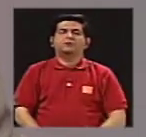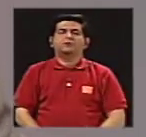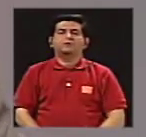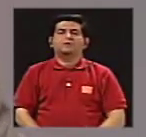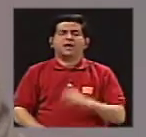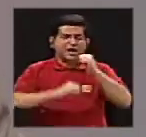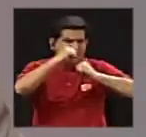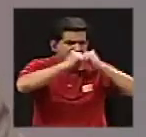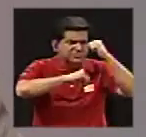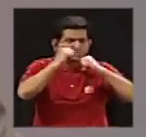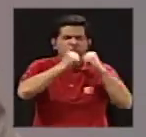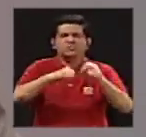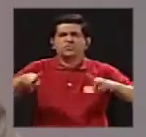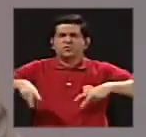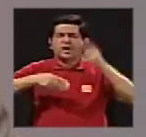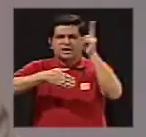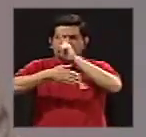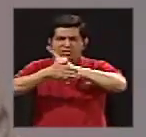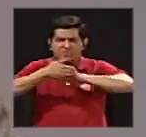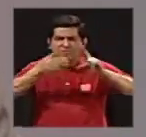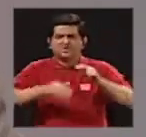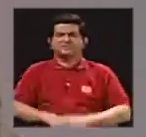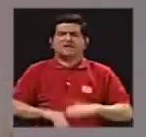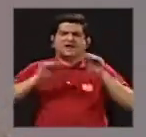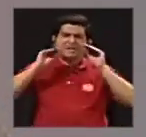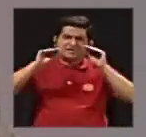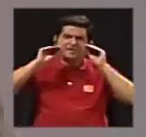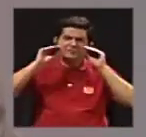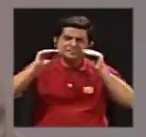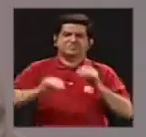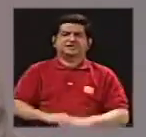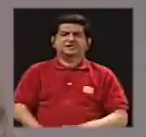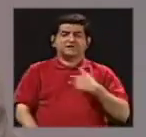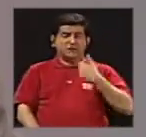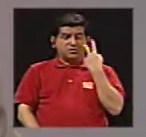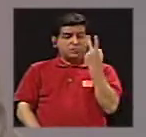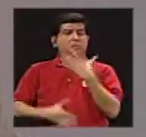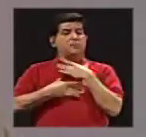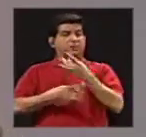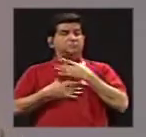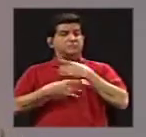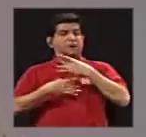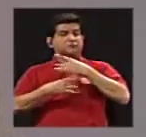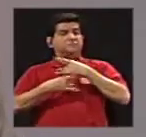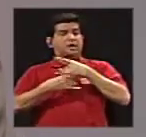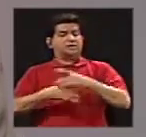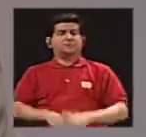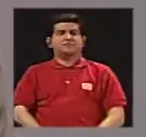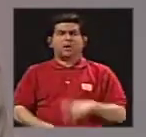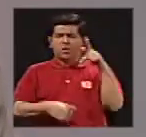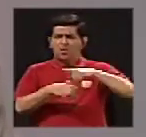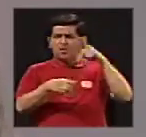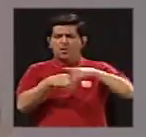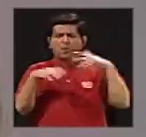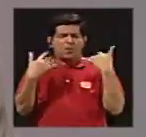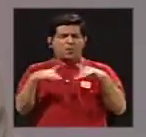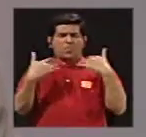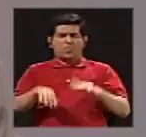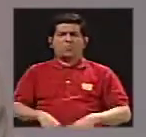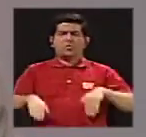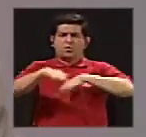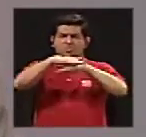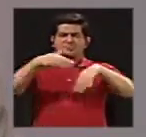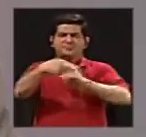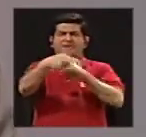estructura vida académica vida Universitaria Y entonces uno observa muy interesante la gran participación que se dio desde sedes